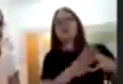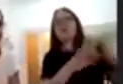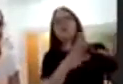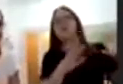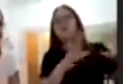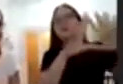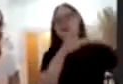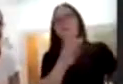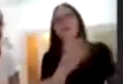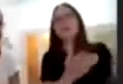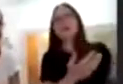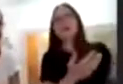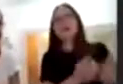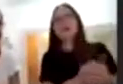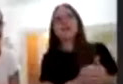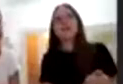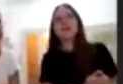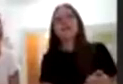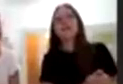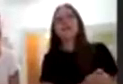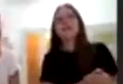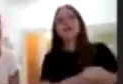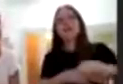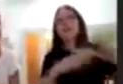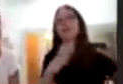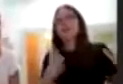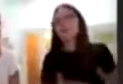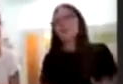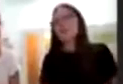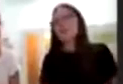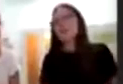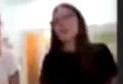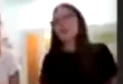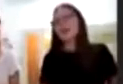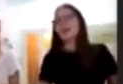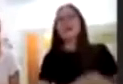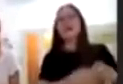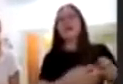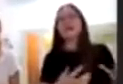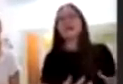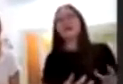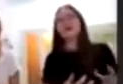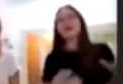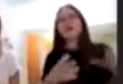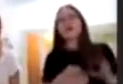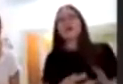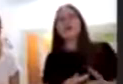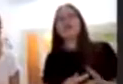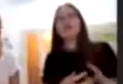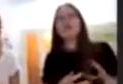se veía por ahí en un primer mapa del partido, que parece que estuviéramos en un gran área verde y natural,